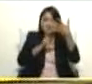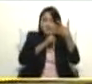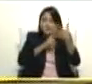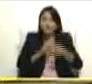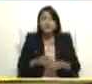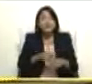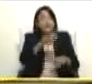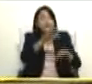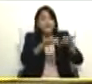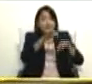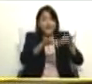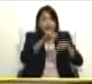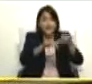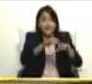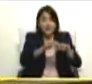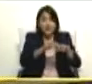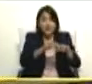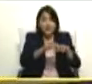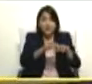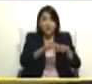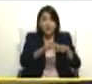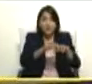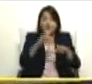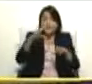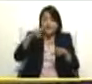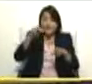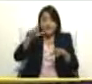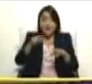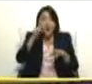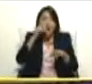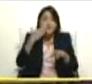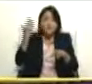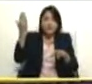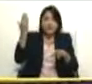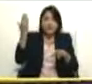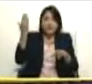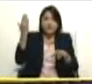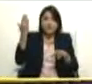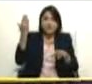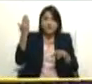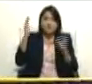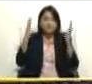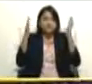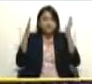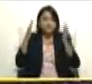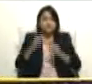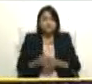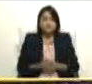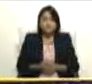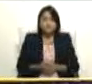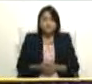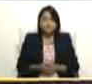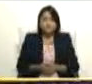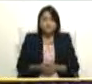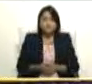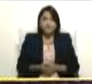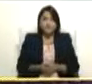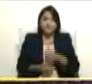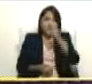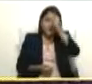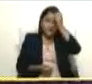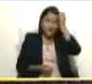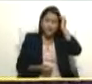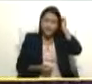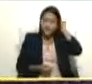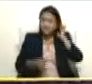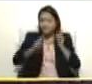secretario general del Consejo Nacional Electoral, doctor Antonio Meneses, directoras, directores